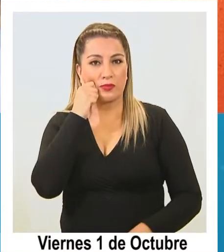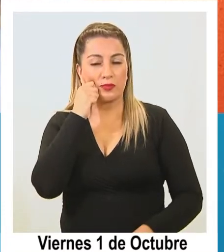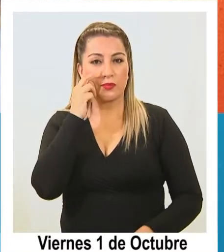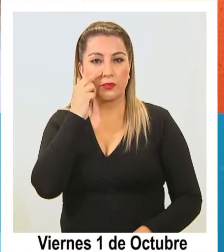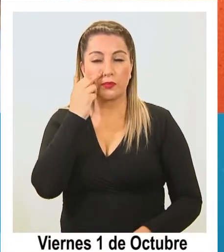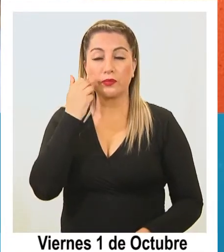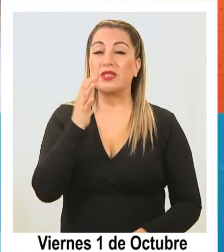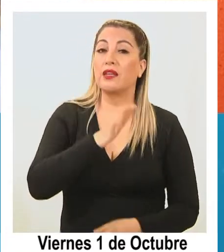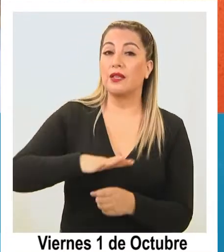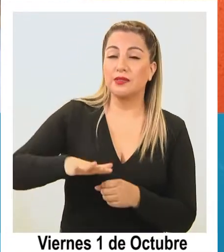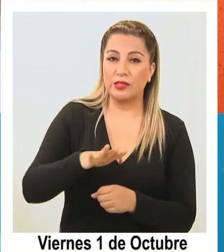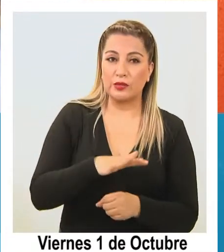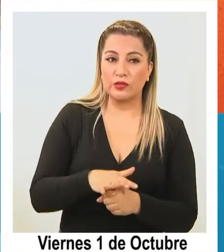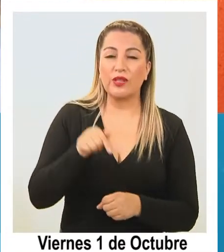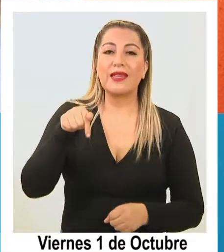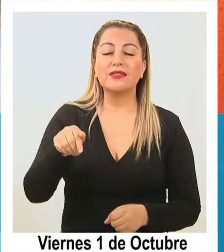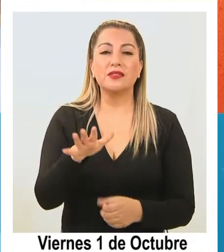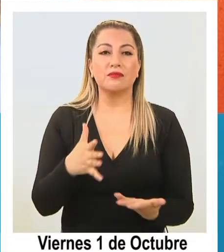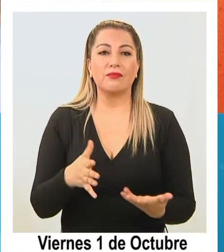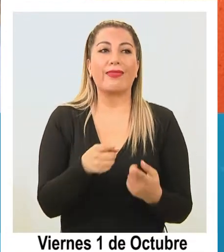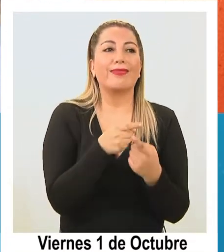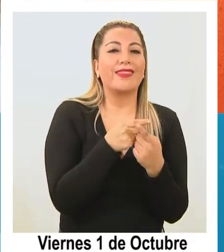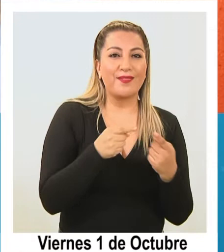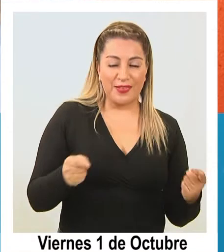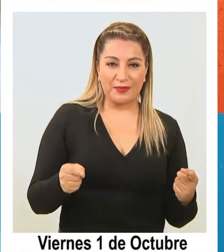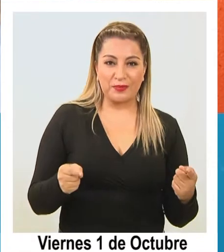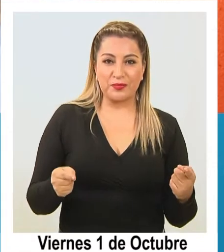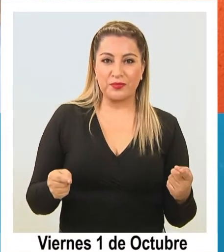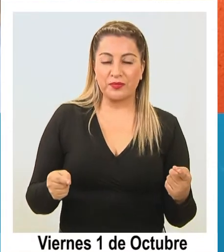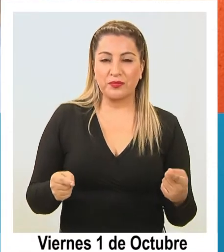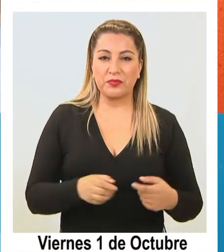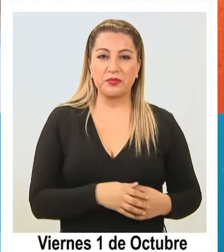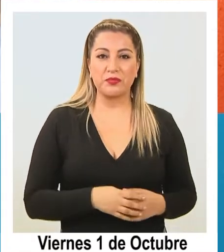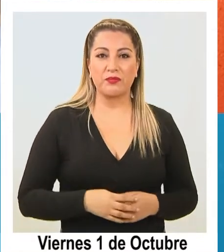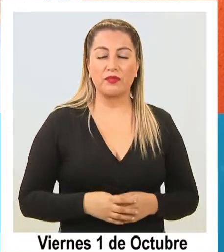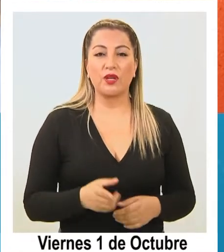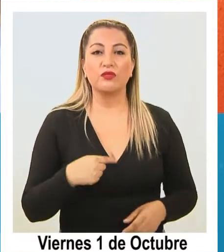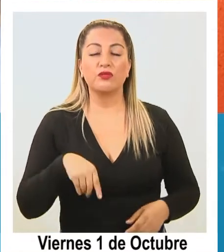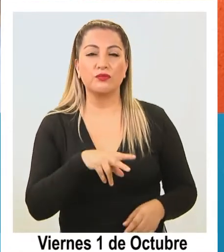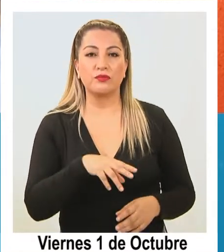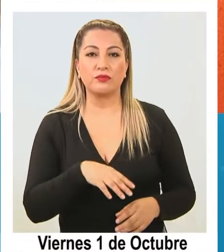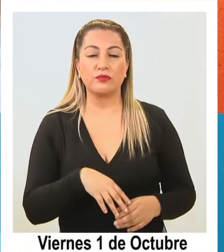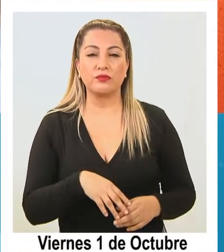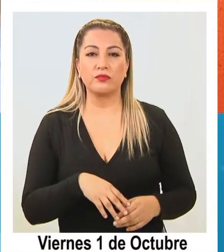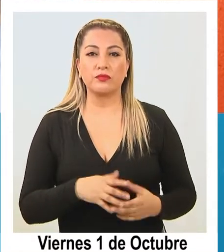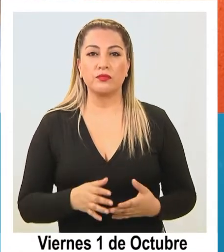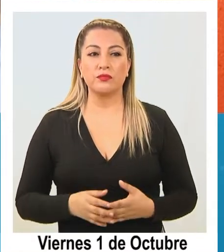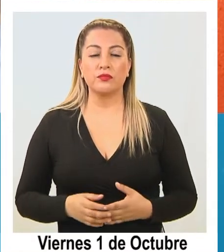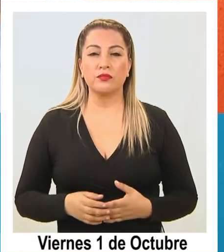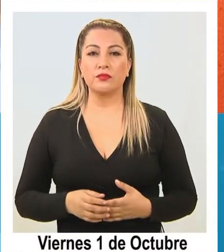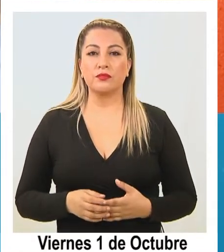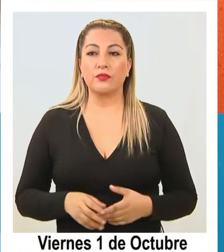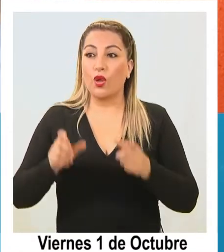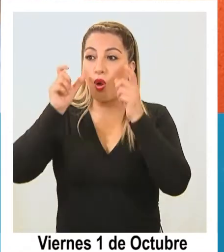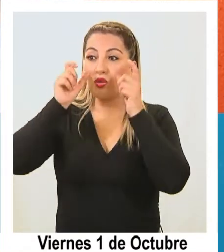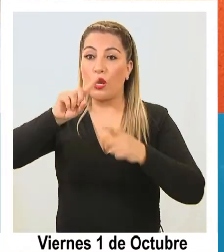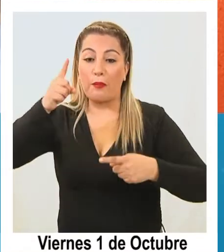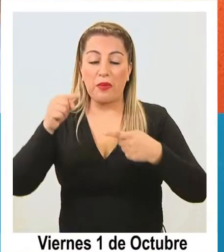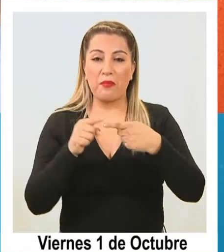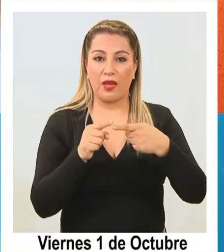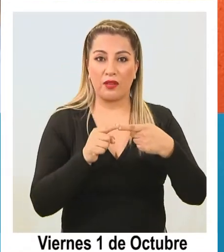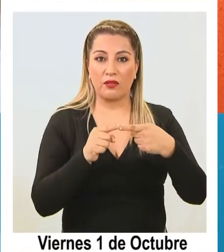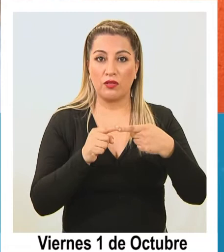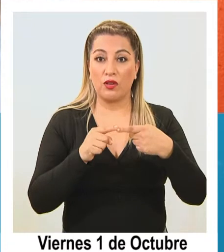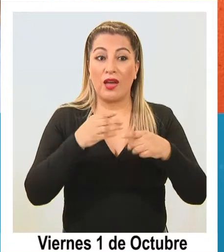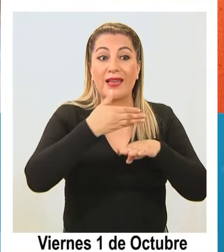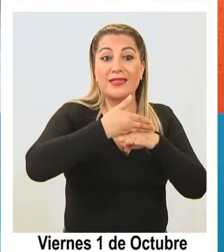ocurre es que esta era una situación distinta en la cual teníamos que manejar, ¿no es cierto?, desde el punto de vista primero